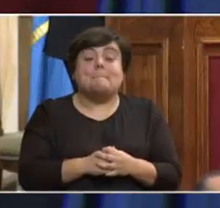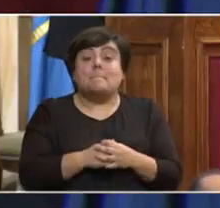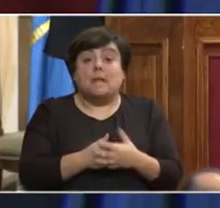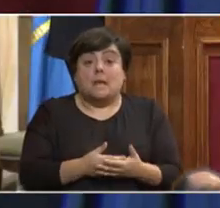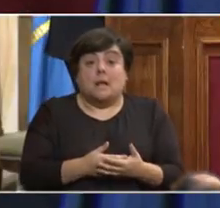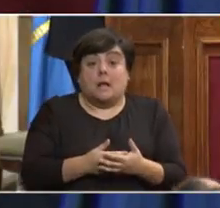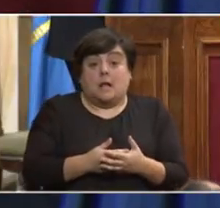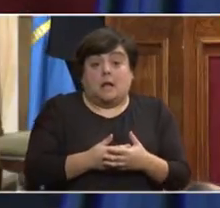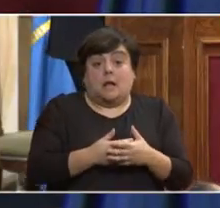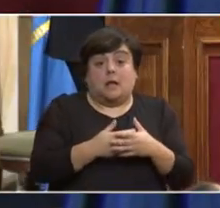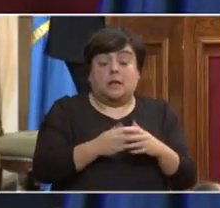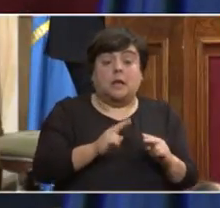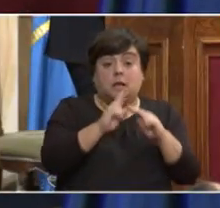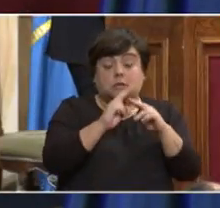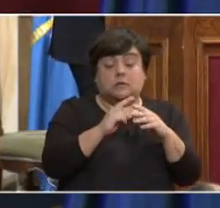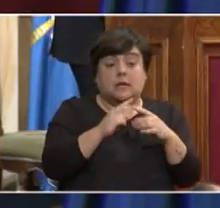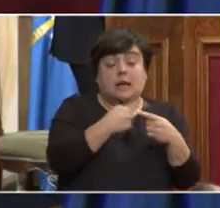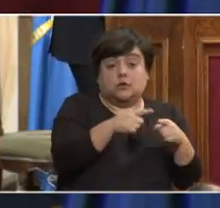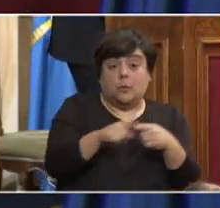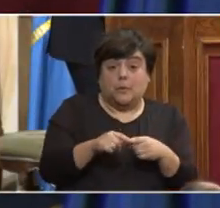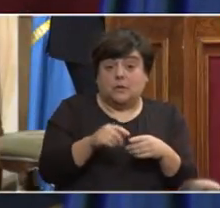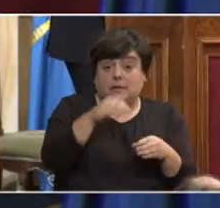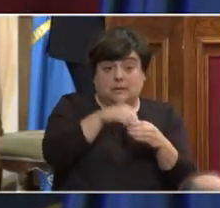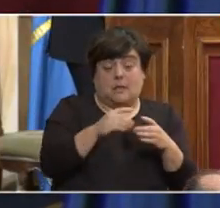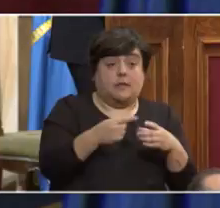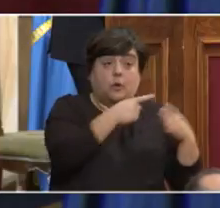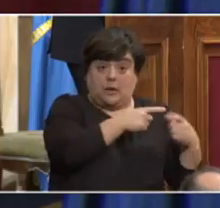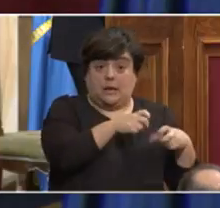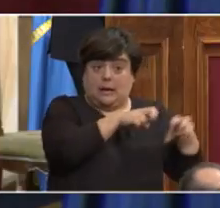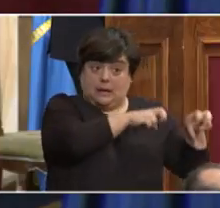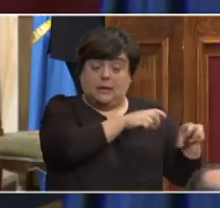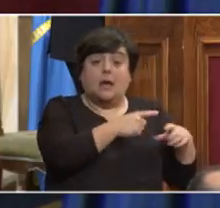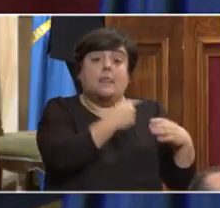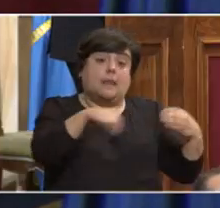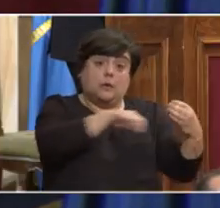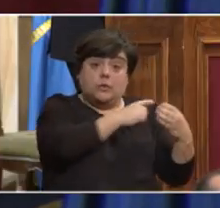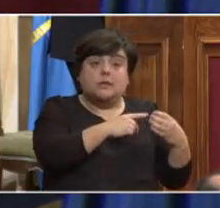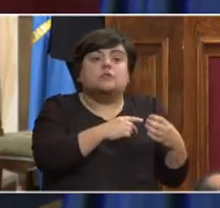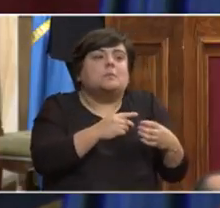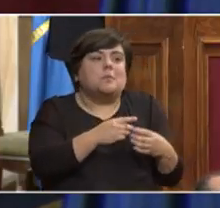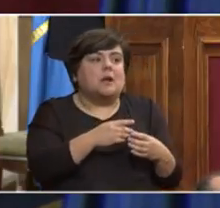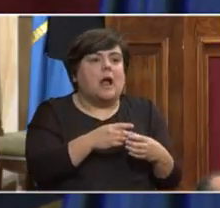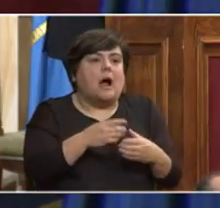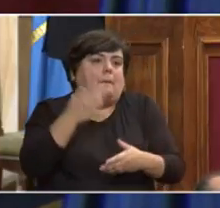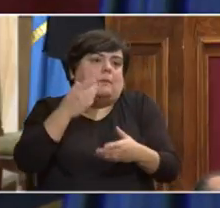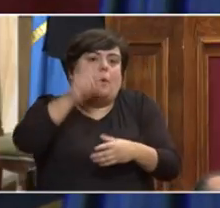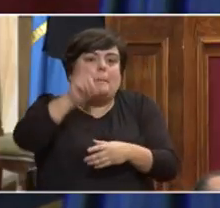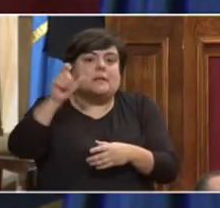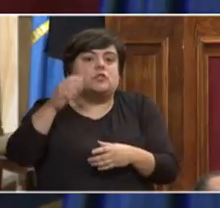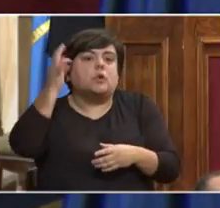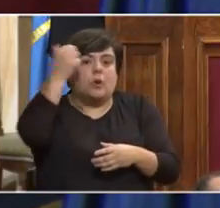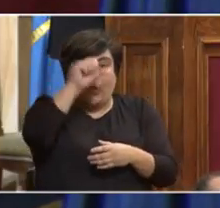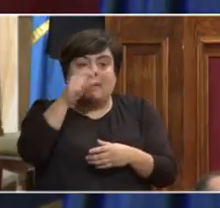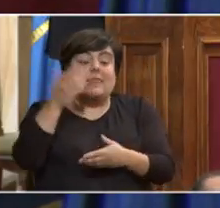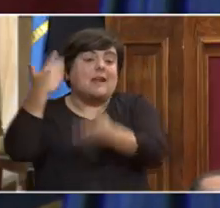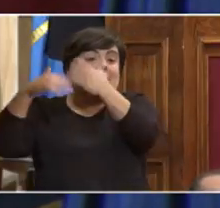Los componentes del conjunto de instrumentos informales Luthier representan la figura del hombre del Renacimiento, y no por su edad, en